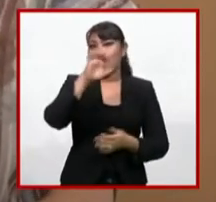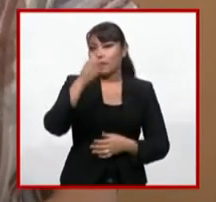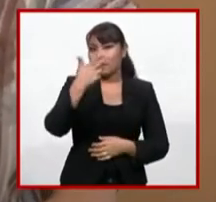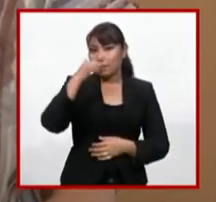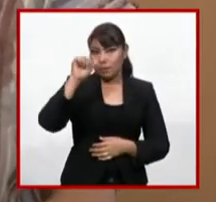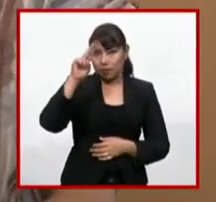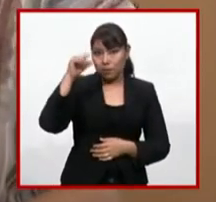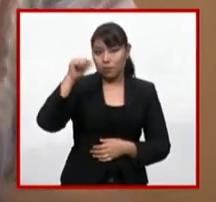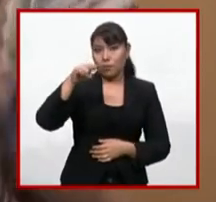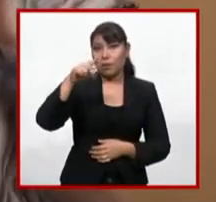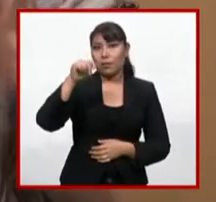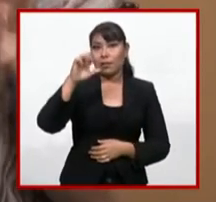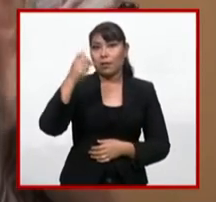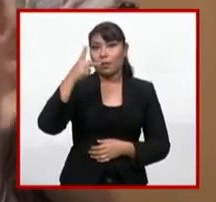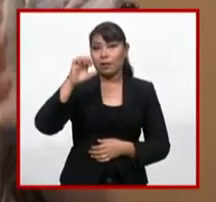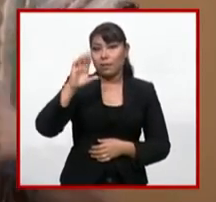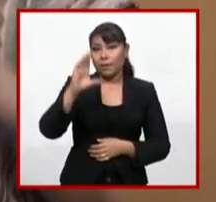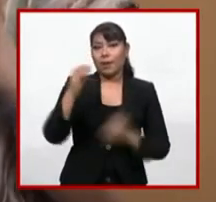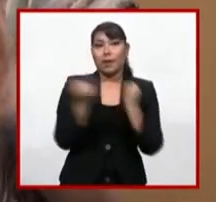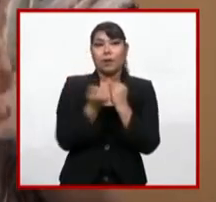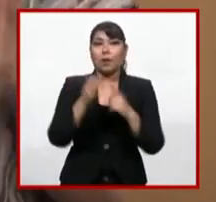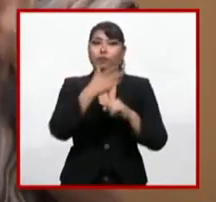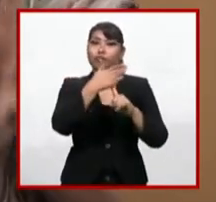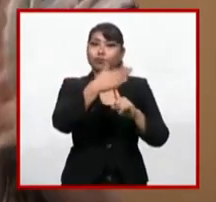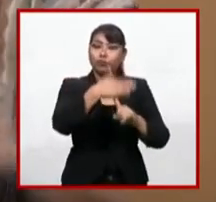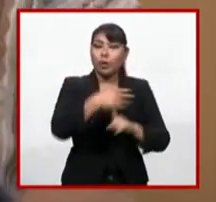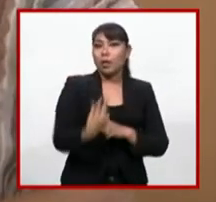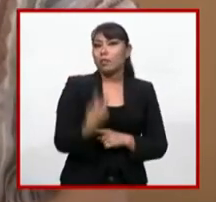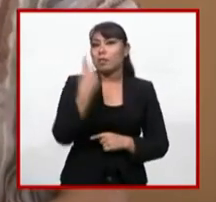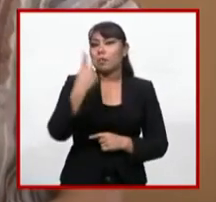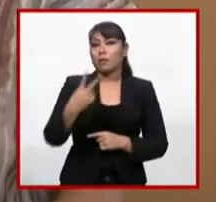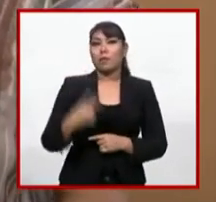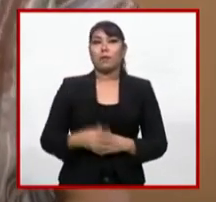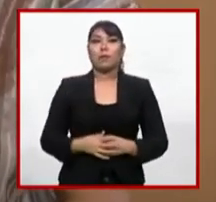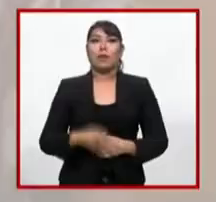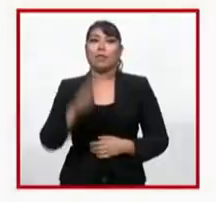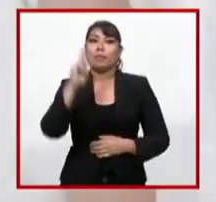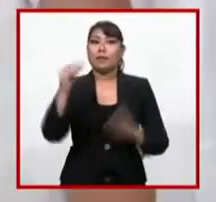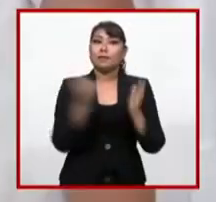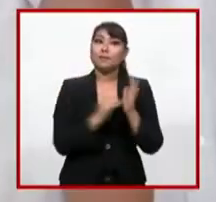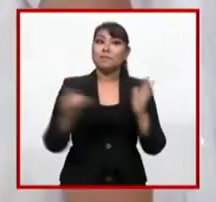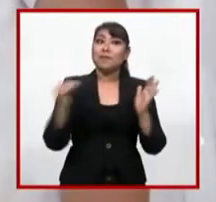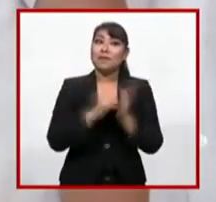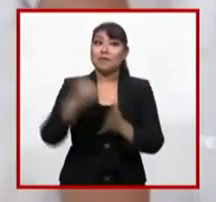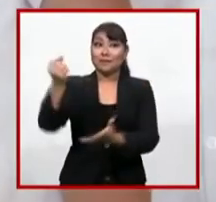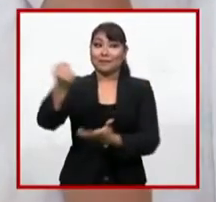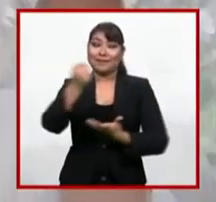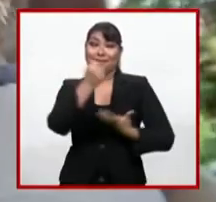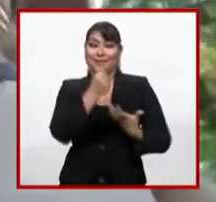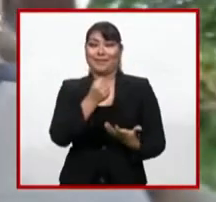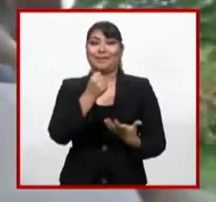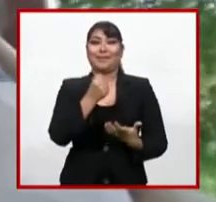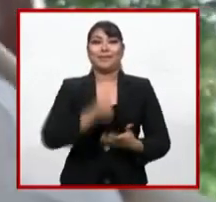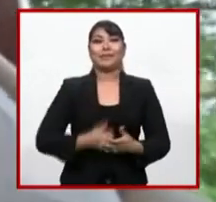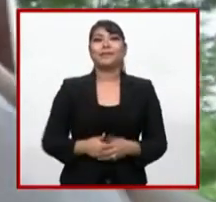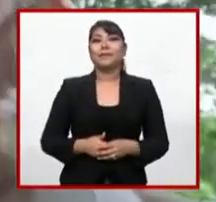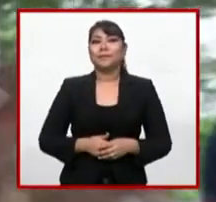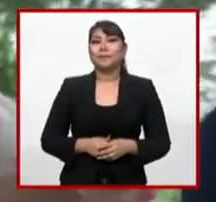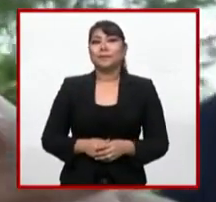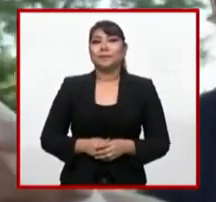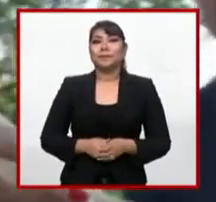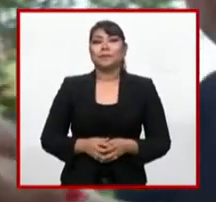entregamos 2 ambulancias de traslado, todo esto con una inversión superior a los 3 millones de pesos.